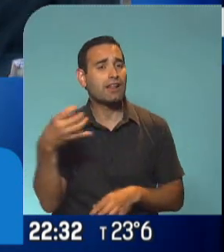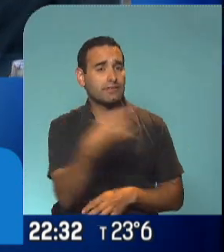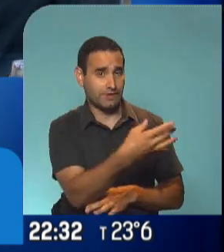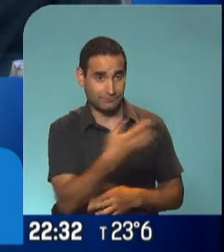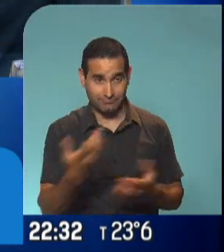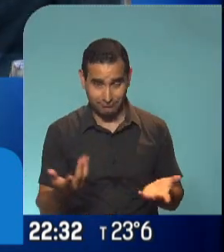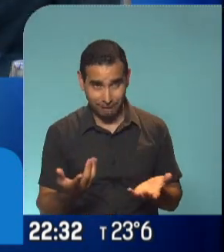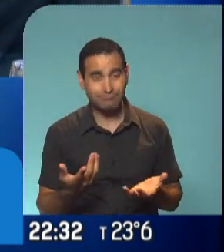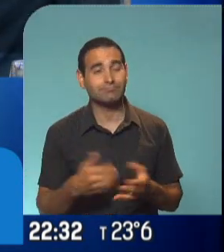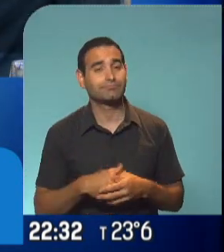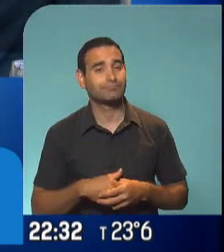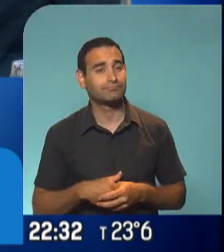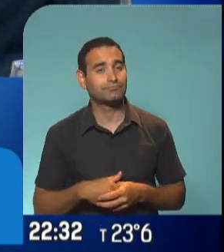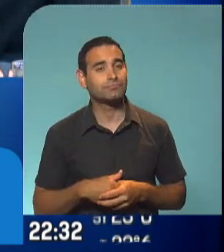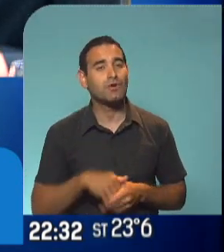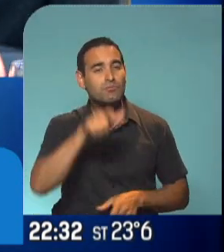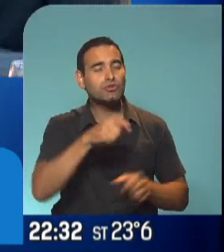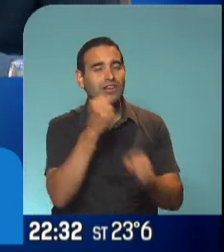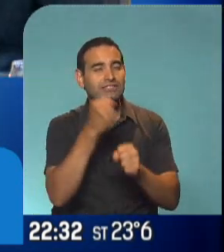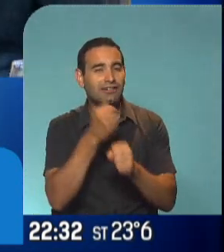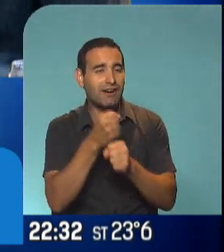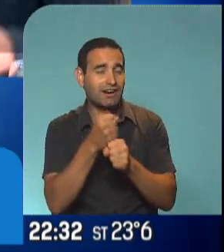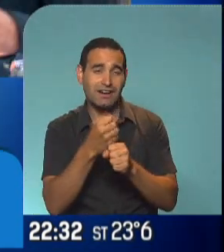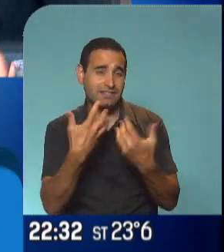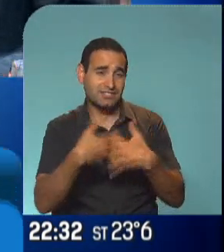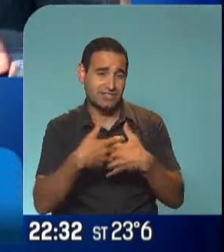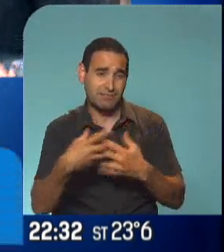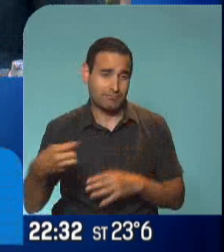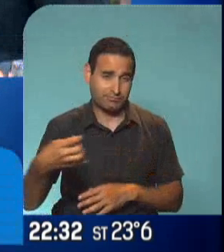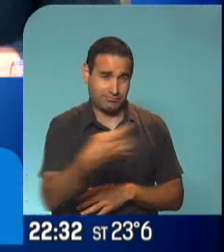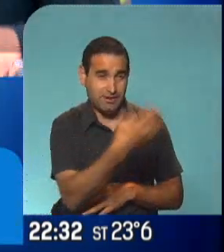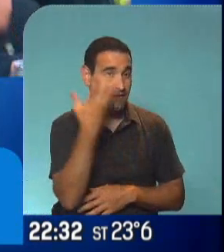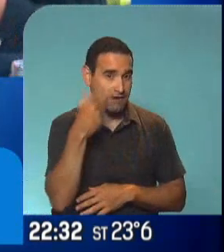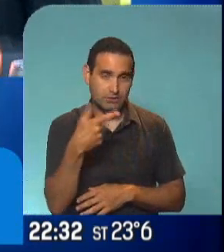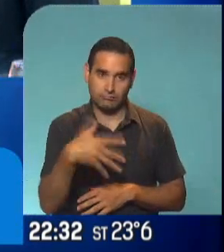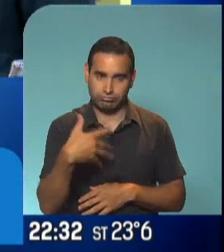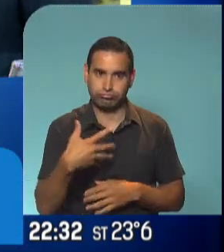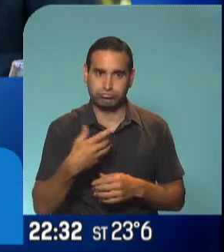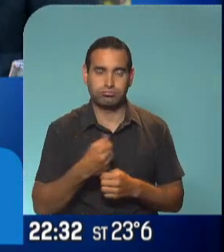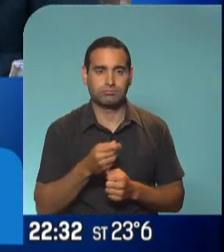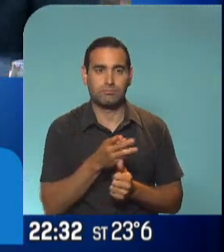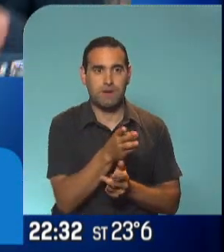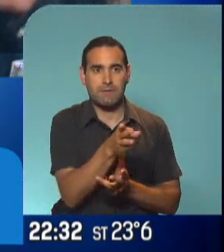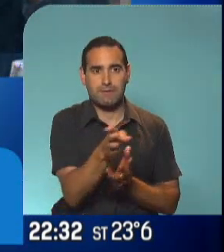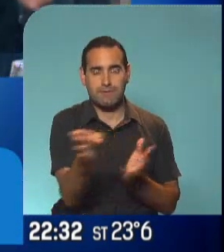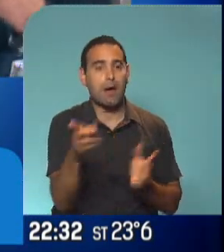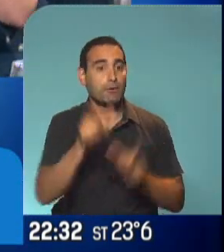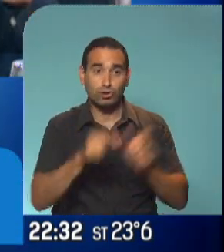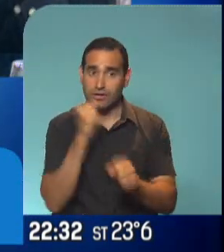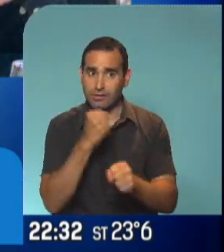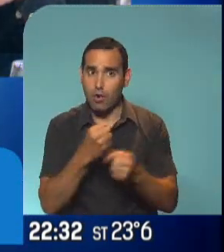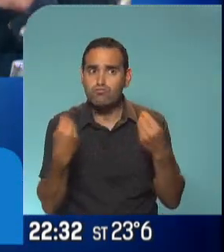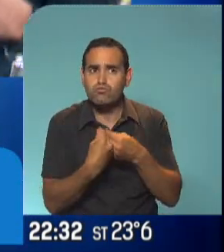¿sí? Lo que llaman los cheminots, ¿no? La gente que trabaja en el sistema ferroviario francés es un sistema importantísimo. Sí, un gremio muy fuerte. Muchísimos trabajadores con